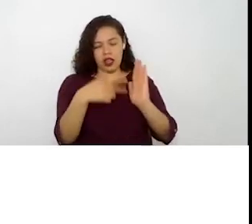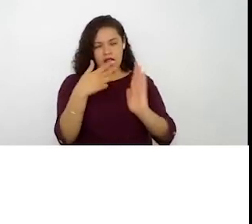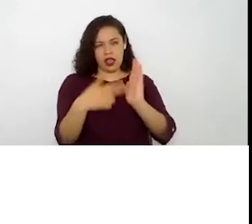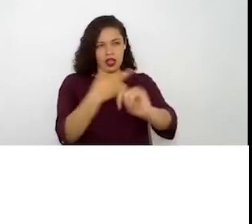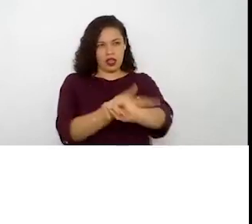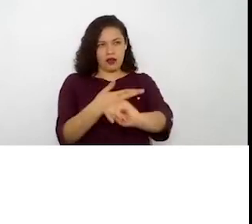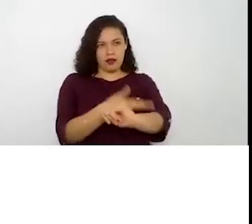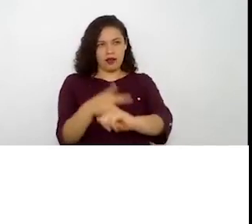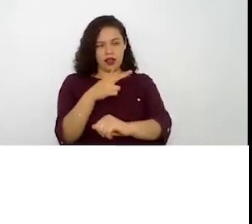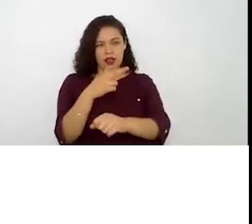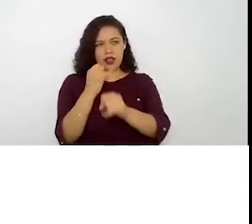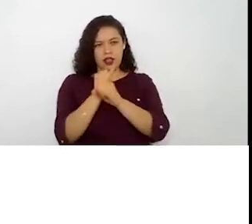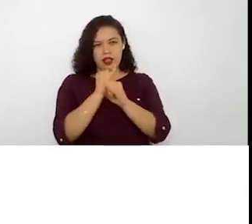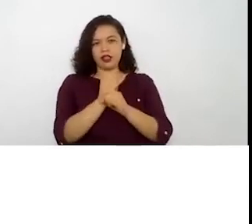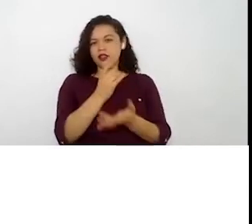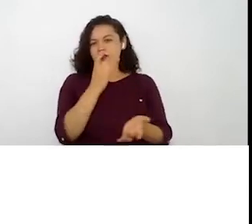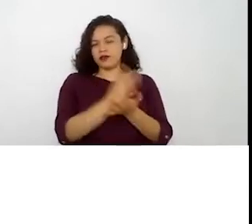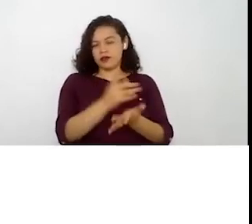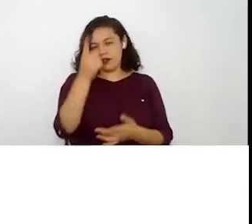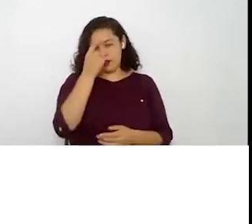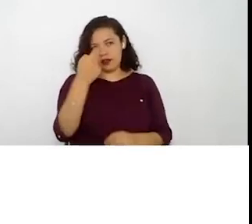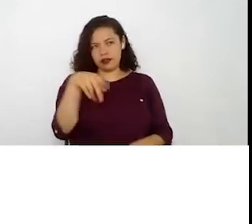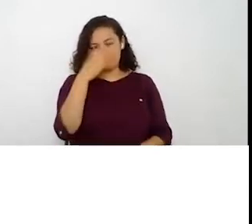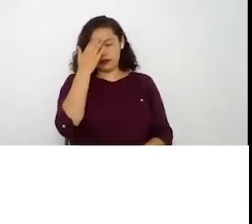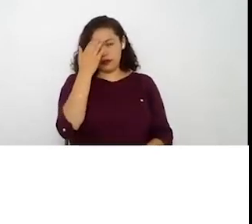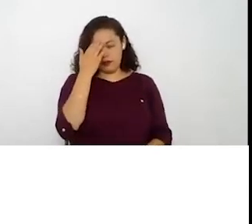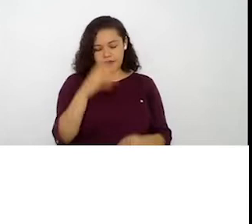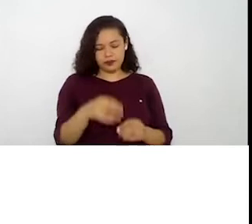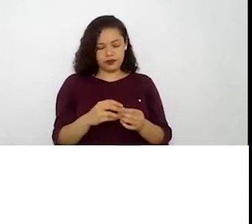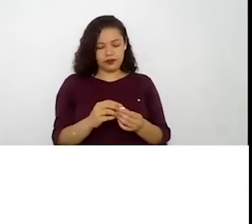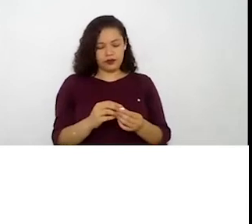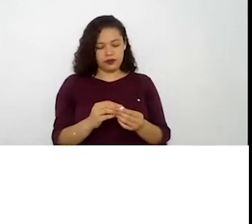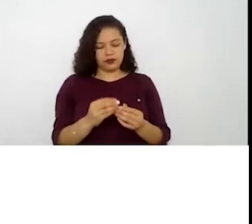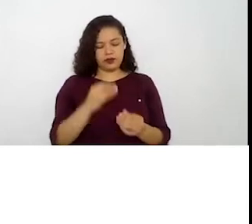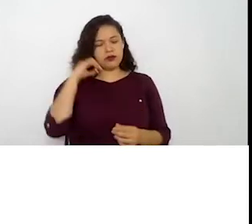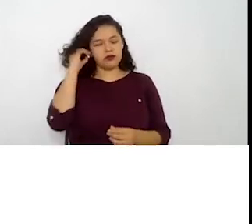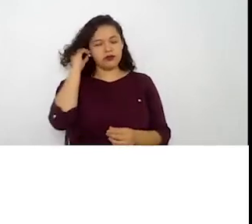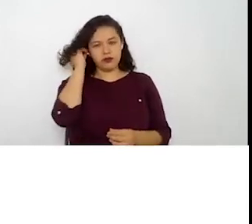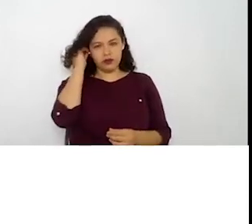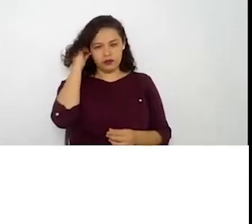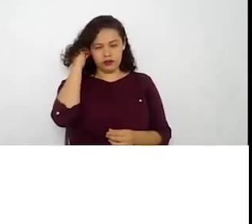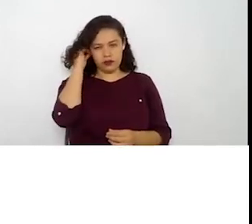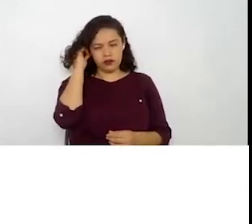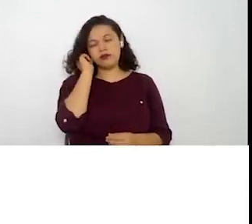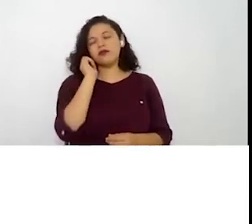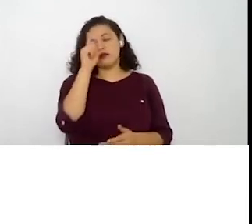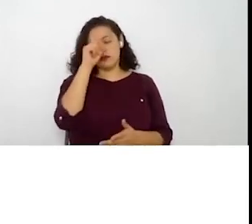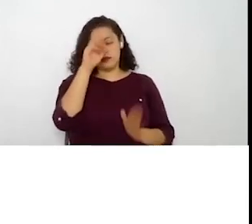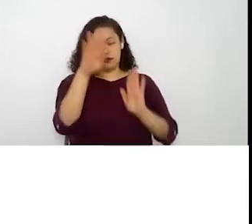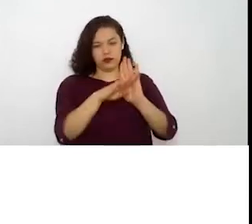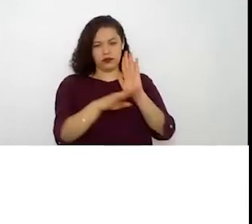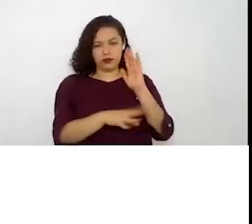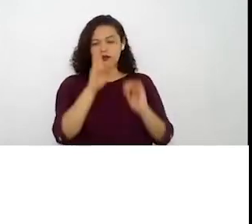pero solamente para para que ustedes sepan que es muy importante ver este instructivo y reconocer